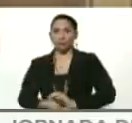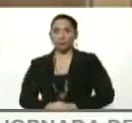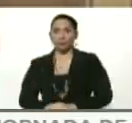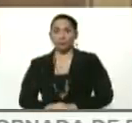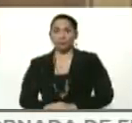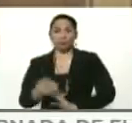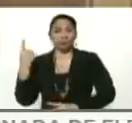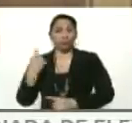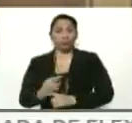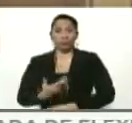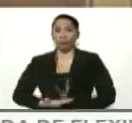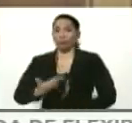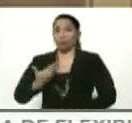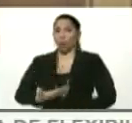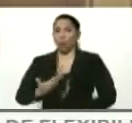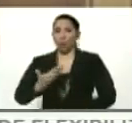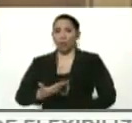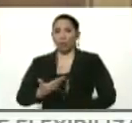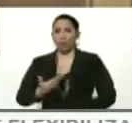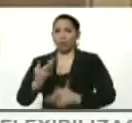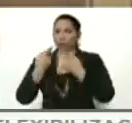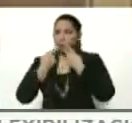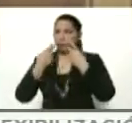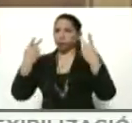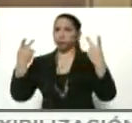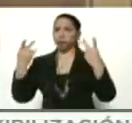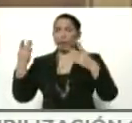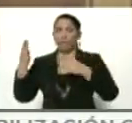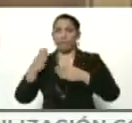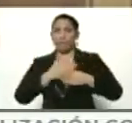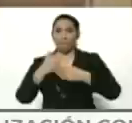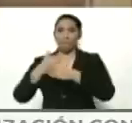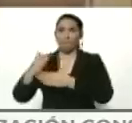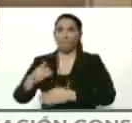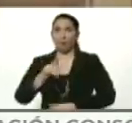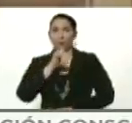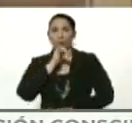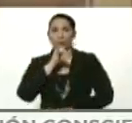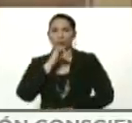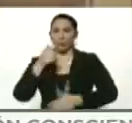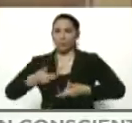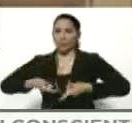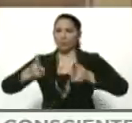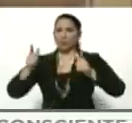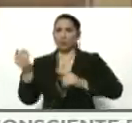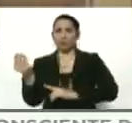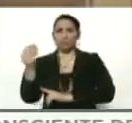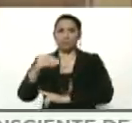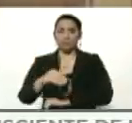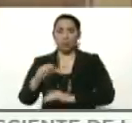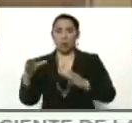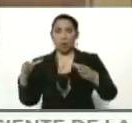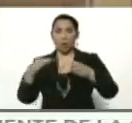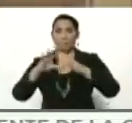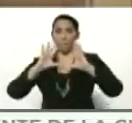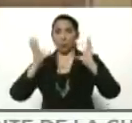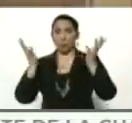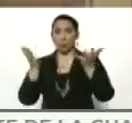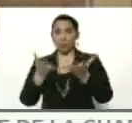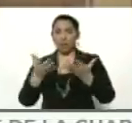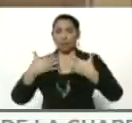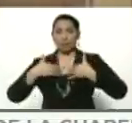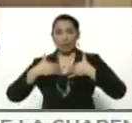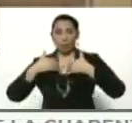muy importante compartir la información que va a permitir además a la Organización Mundial de la